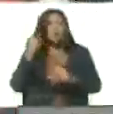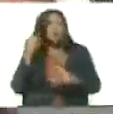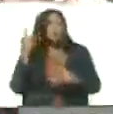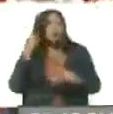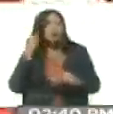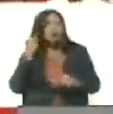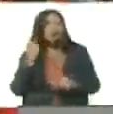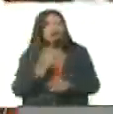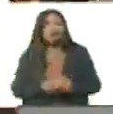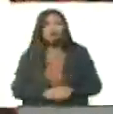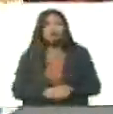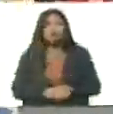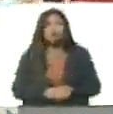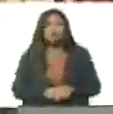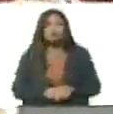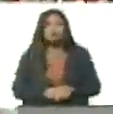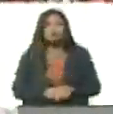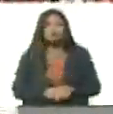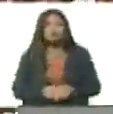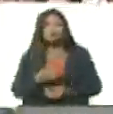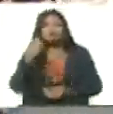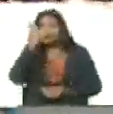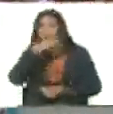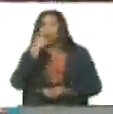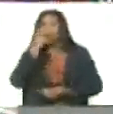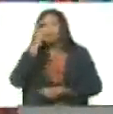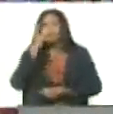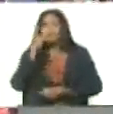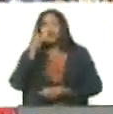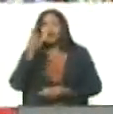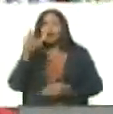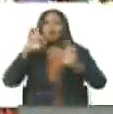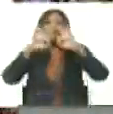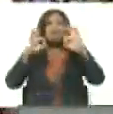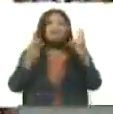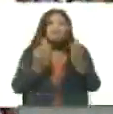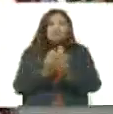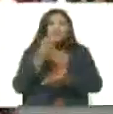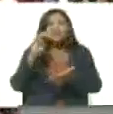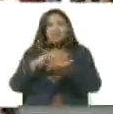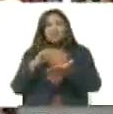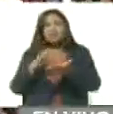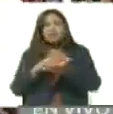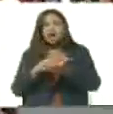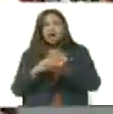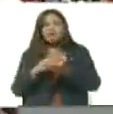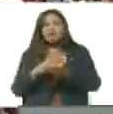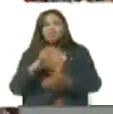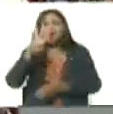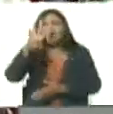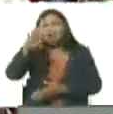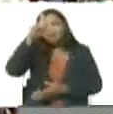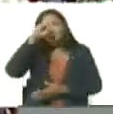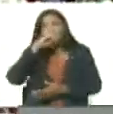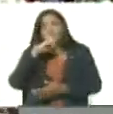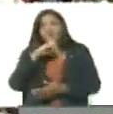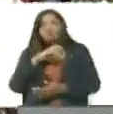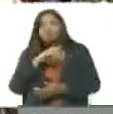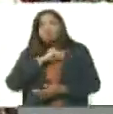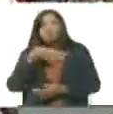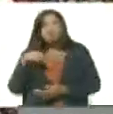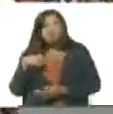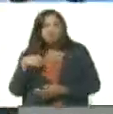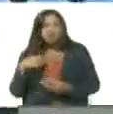mujeres. Le veo la cara a la familia de Miranda, que durante estos 4 años